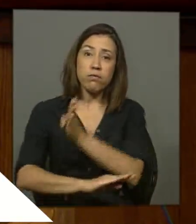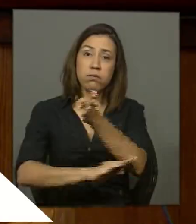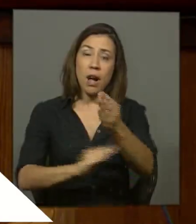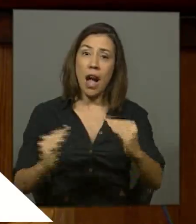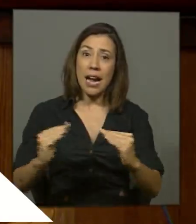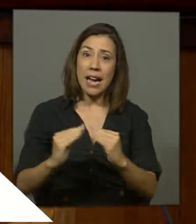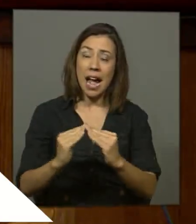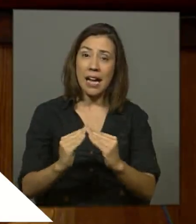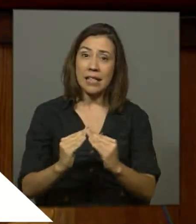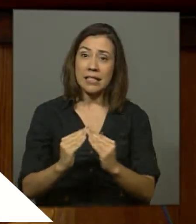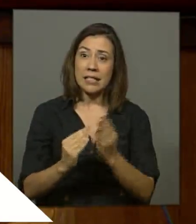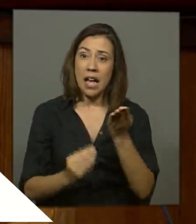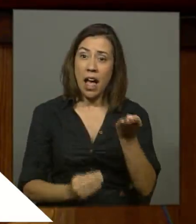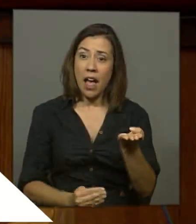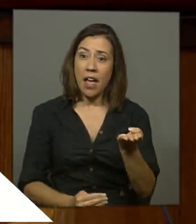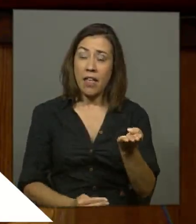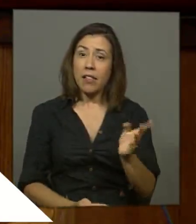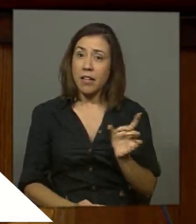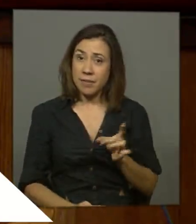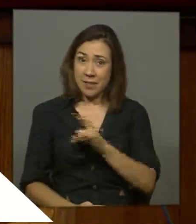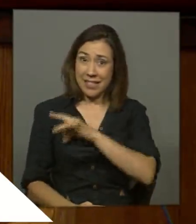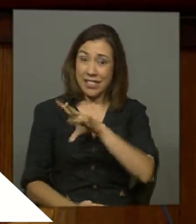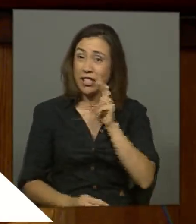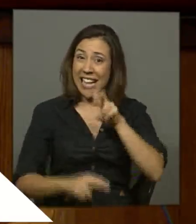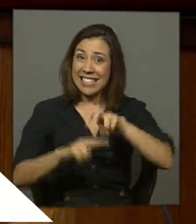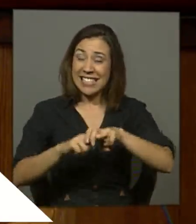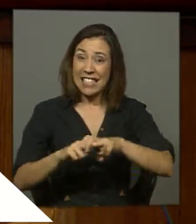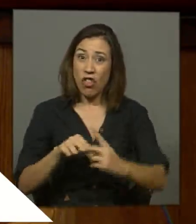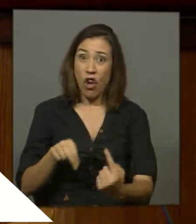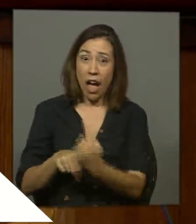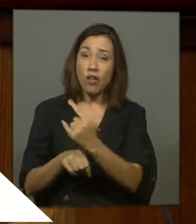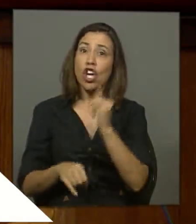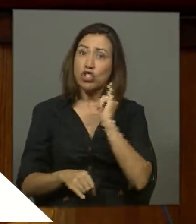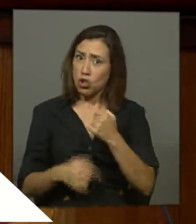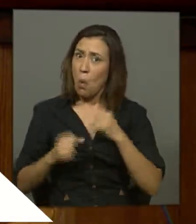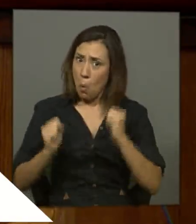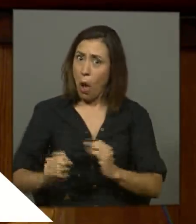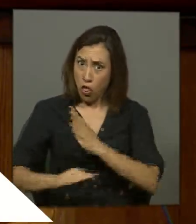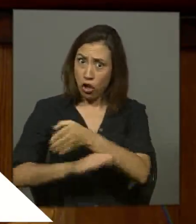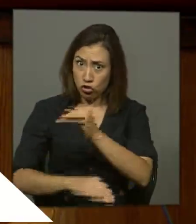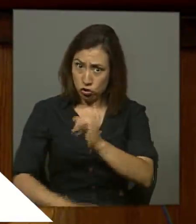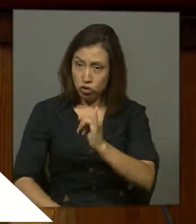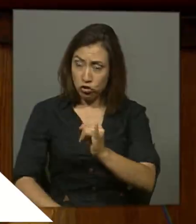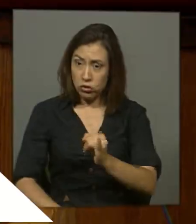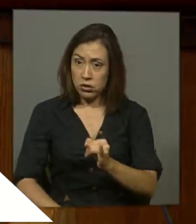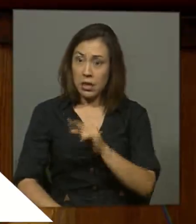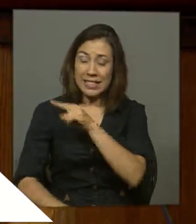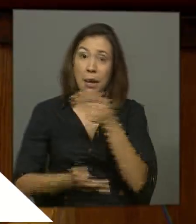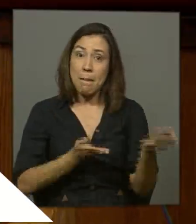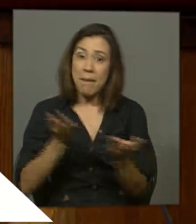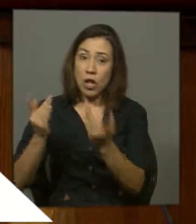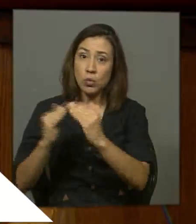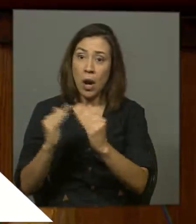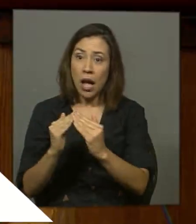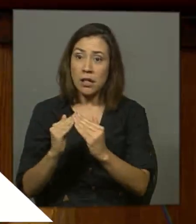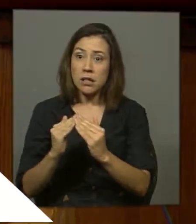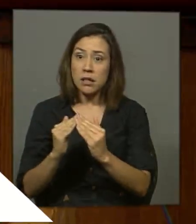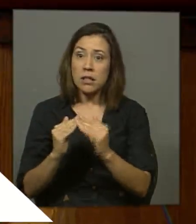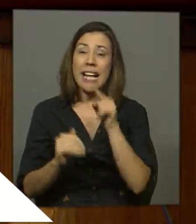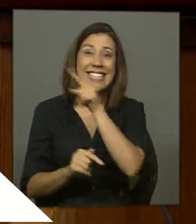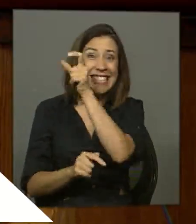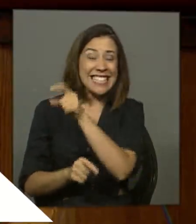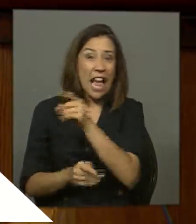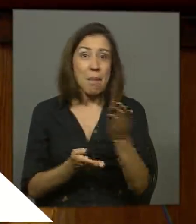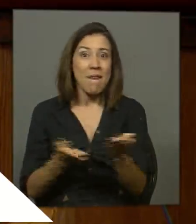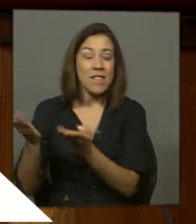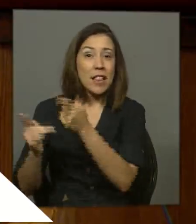casa de nuestro de nuestro compatriota que está sentado arriba Claro que puedo ir y si él me invita a su casa y si me